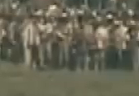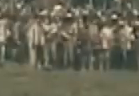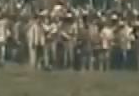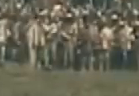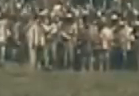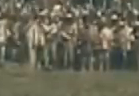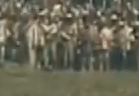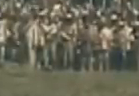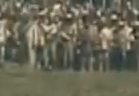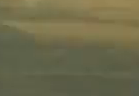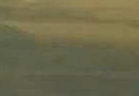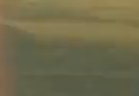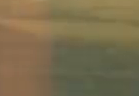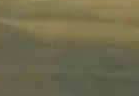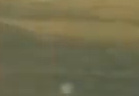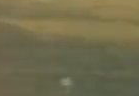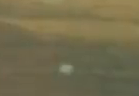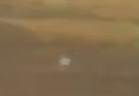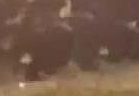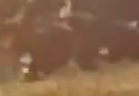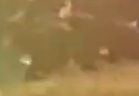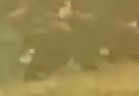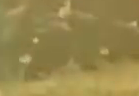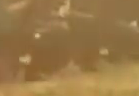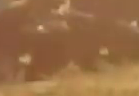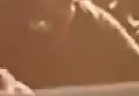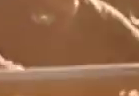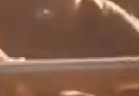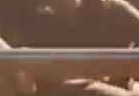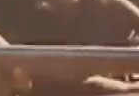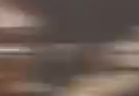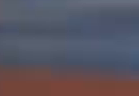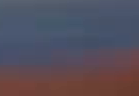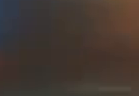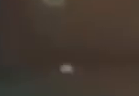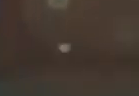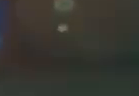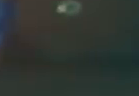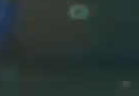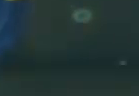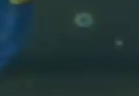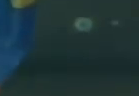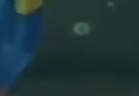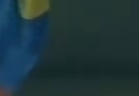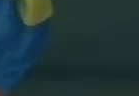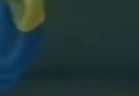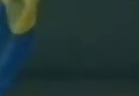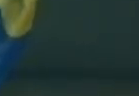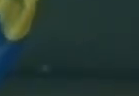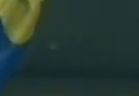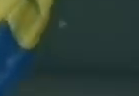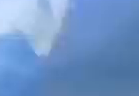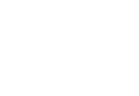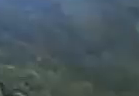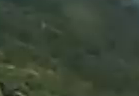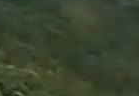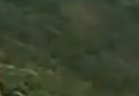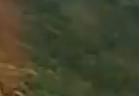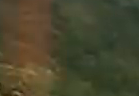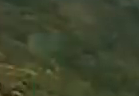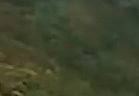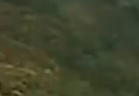años para echar al último soldado del Imperio Español que sometió estas tierras amadas de